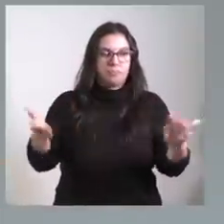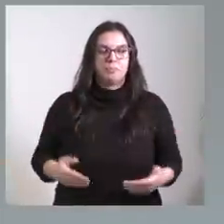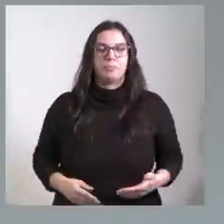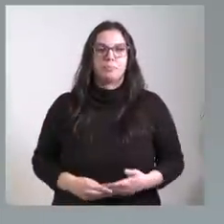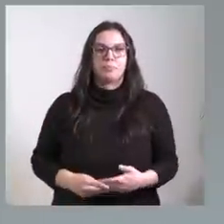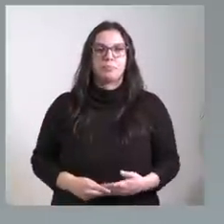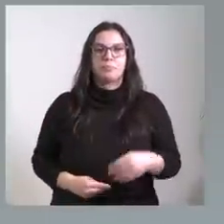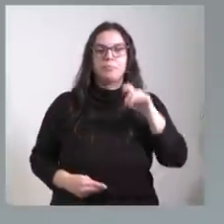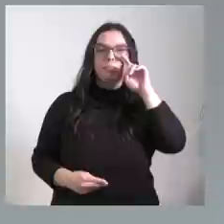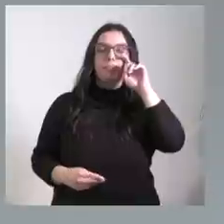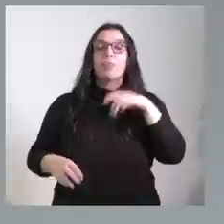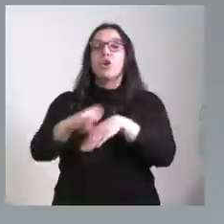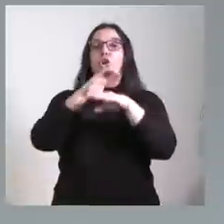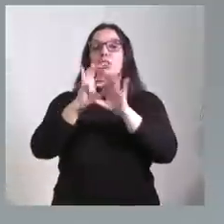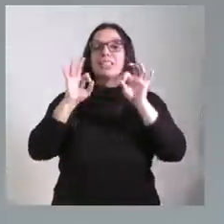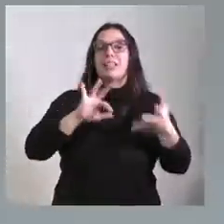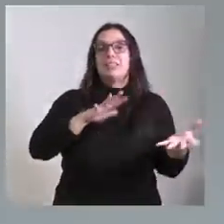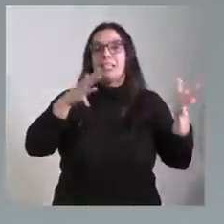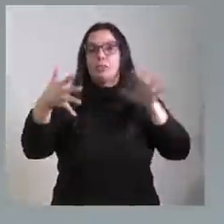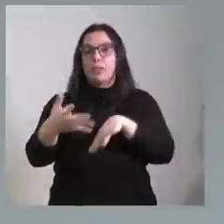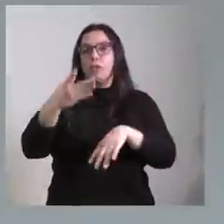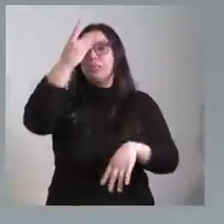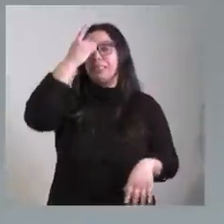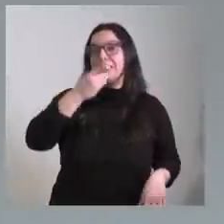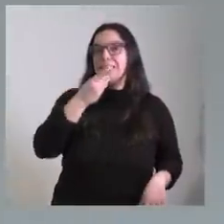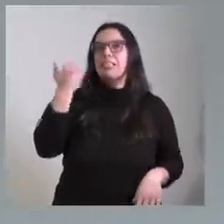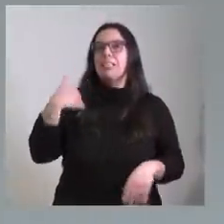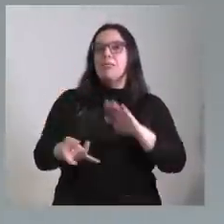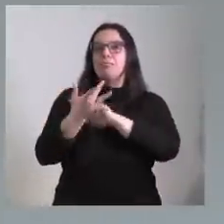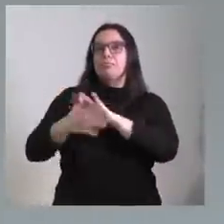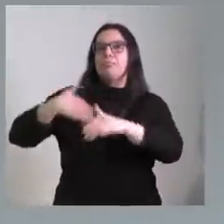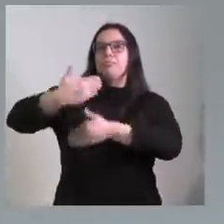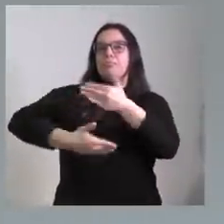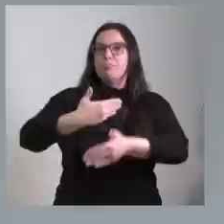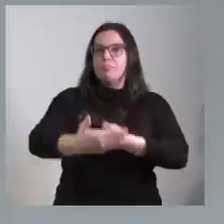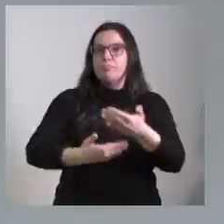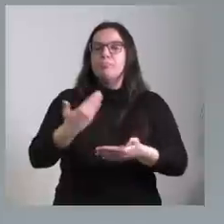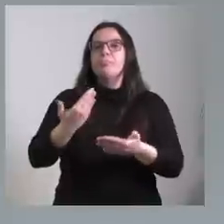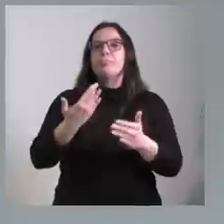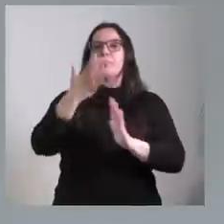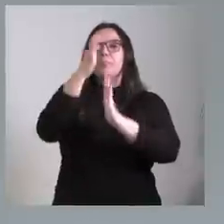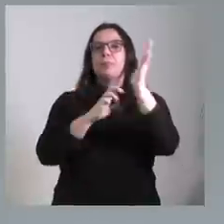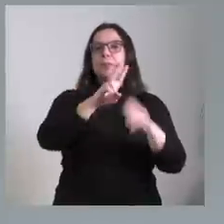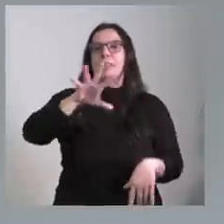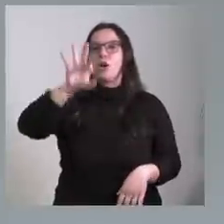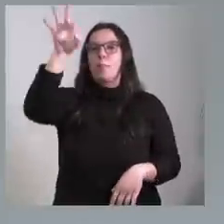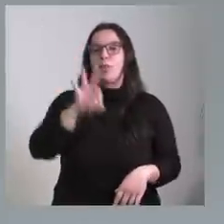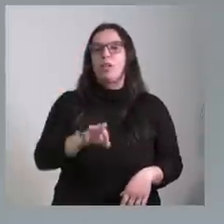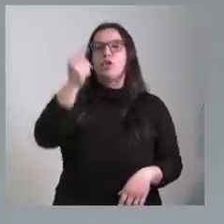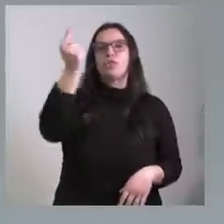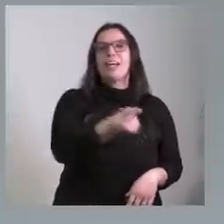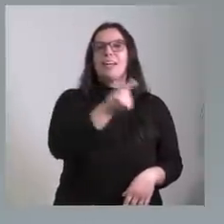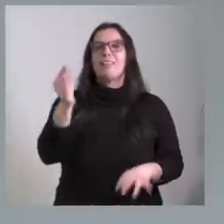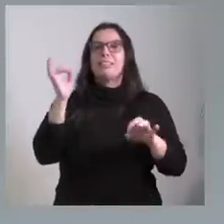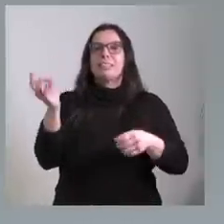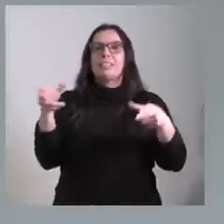en el caso de la consejería de transformación digital ya se ha puesto en marcha la reducción del 25% de las tarifas en los abonos